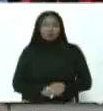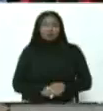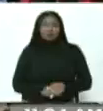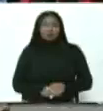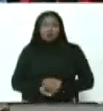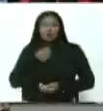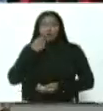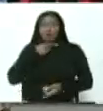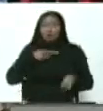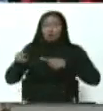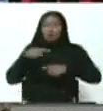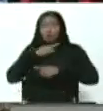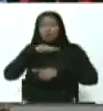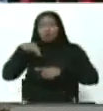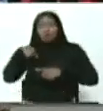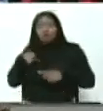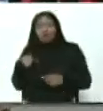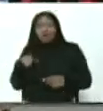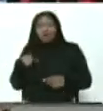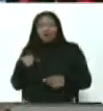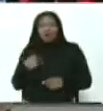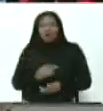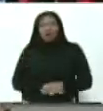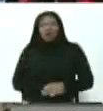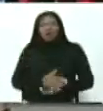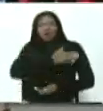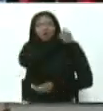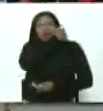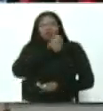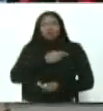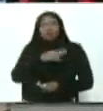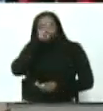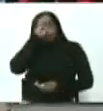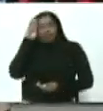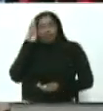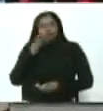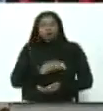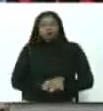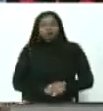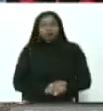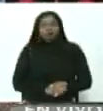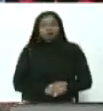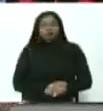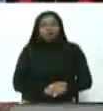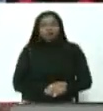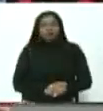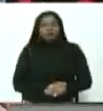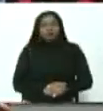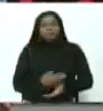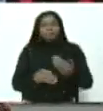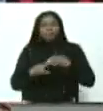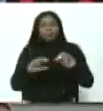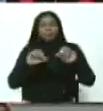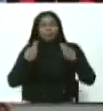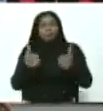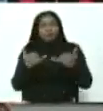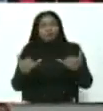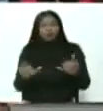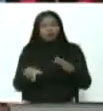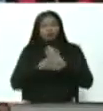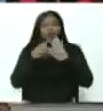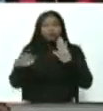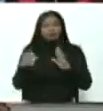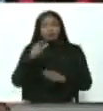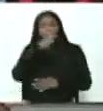Bueno, por orden de nuestro capitán de capitanes, Diosdado Cabello, vamos a empezar los derechos de